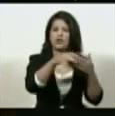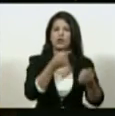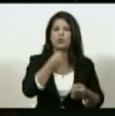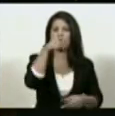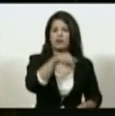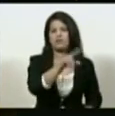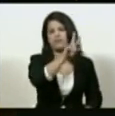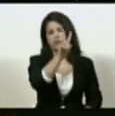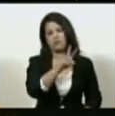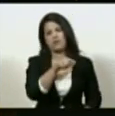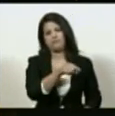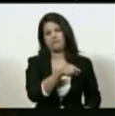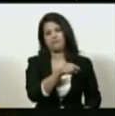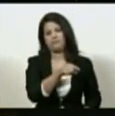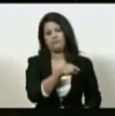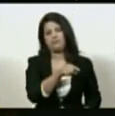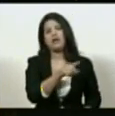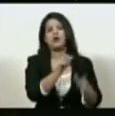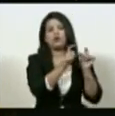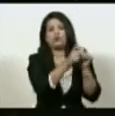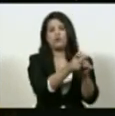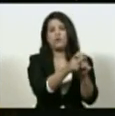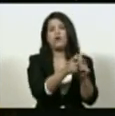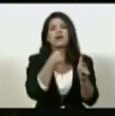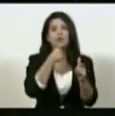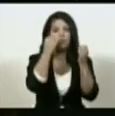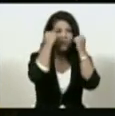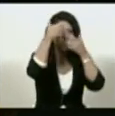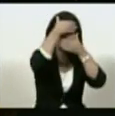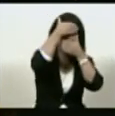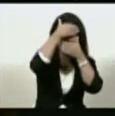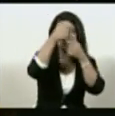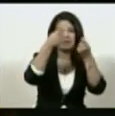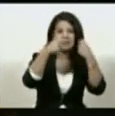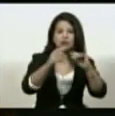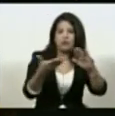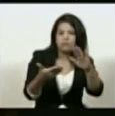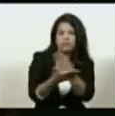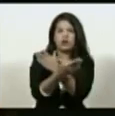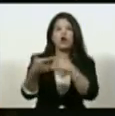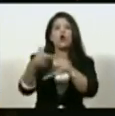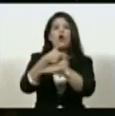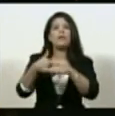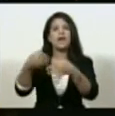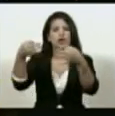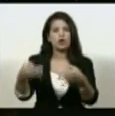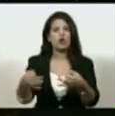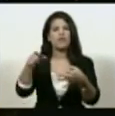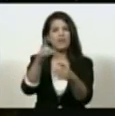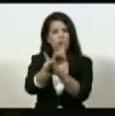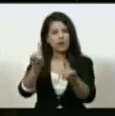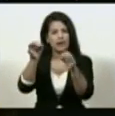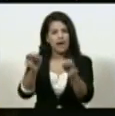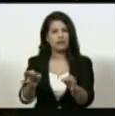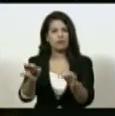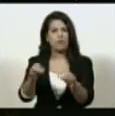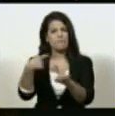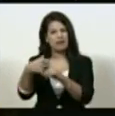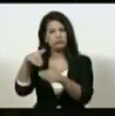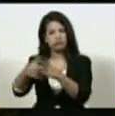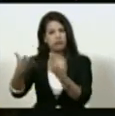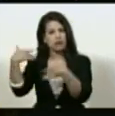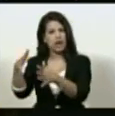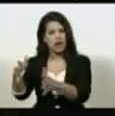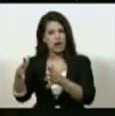política venezolana, partidarios del uso del terrorismo para derrocar a un gobierno popular y democrático.